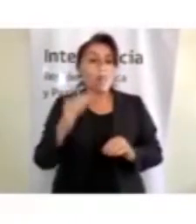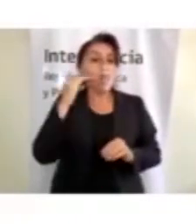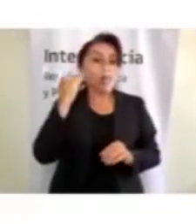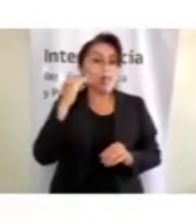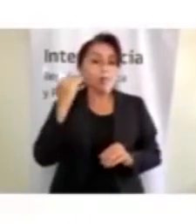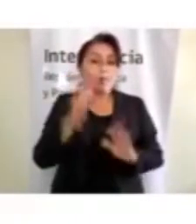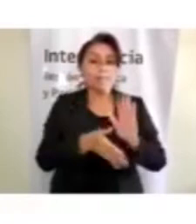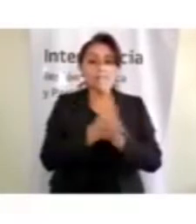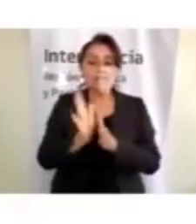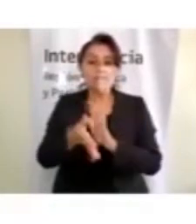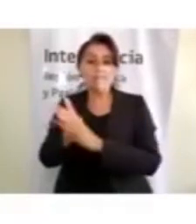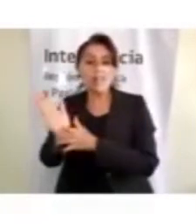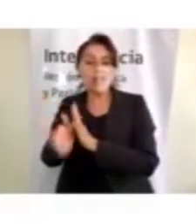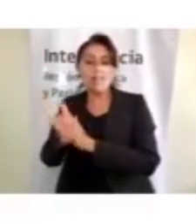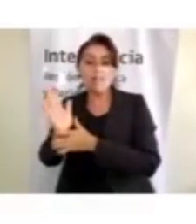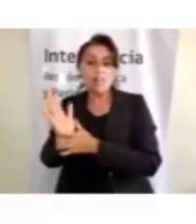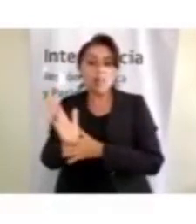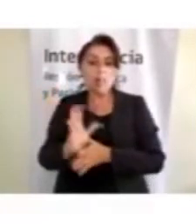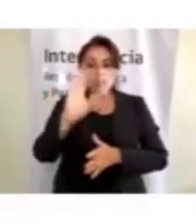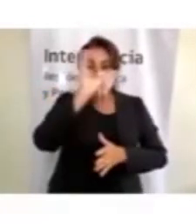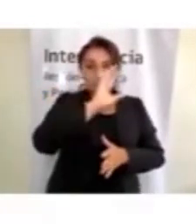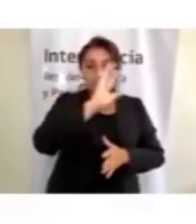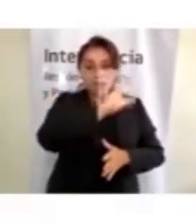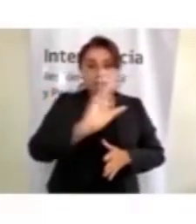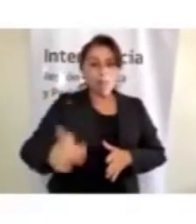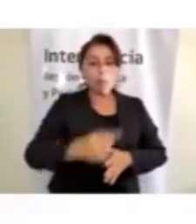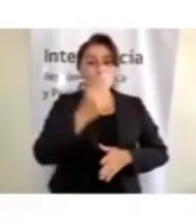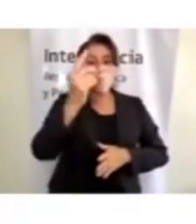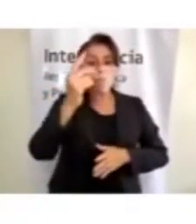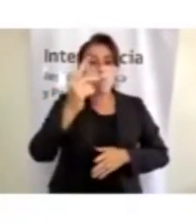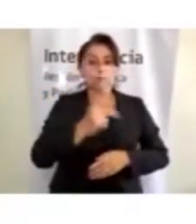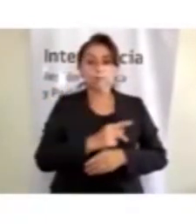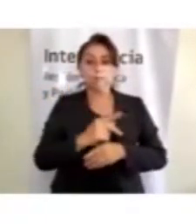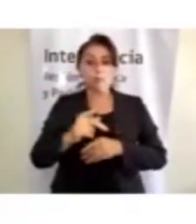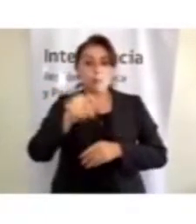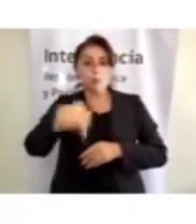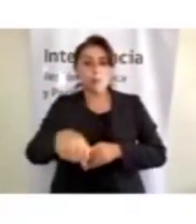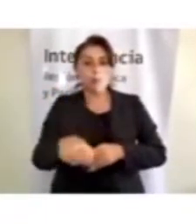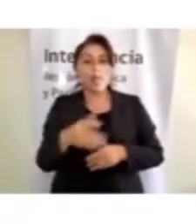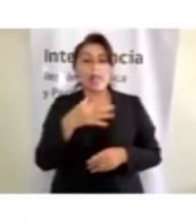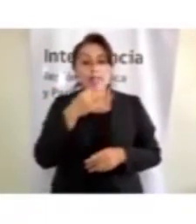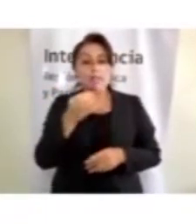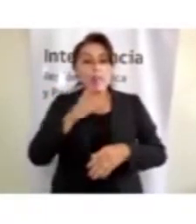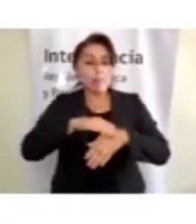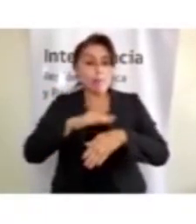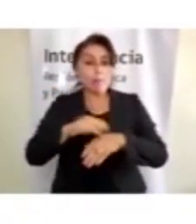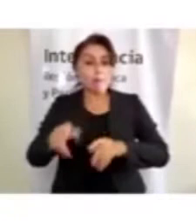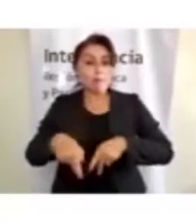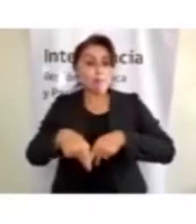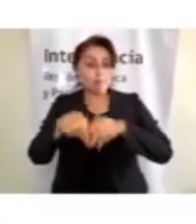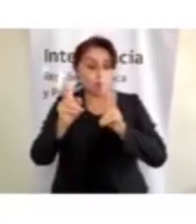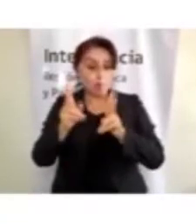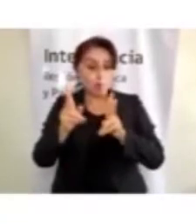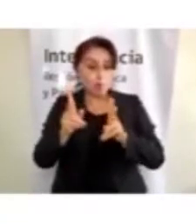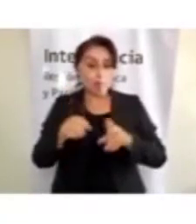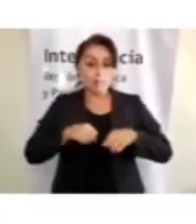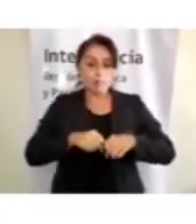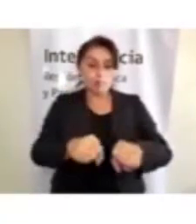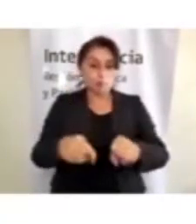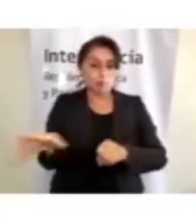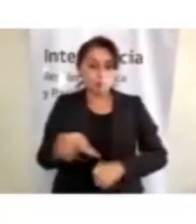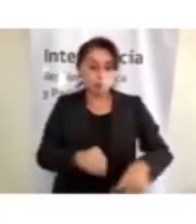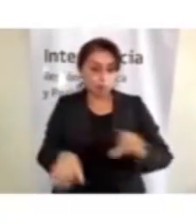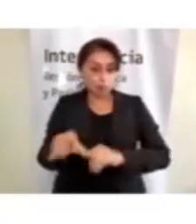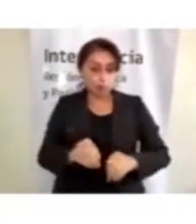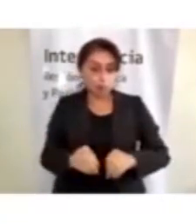salgan a pasear a 1 kilómetro a la redonda. Ese permiso tampoco está autorizado para que vayan a los supermercados,